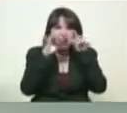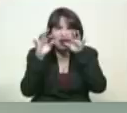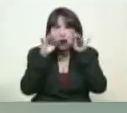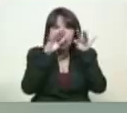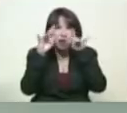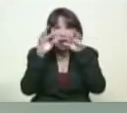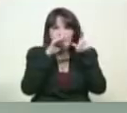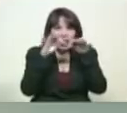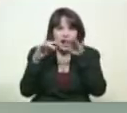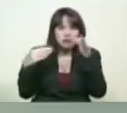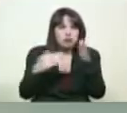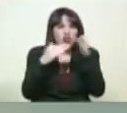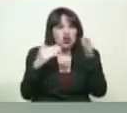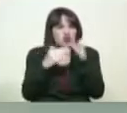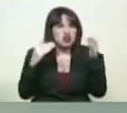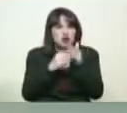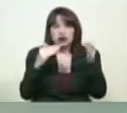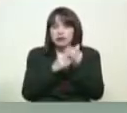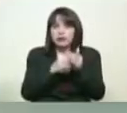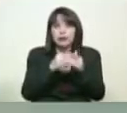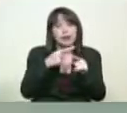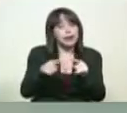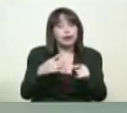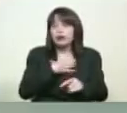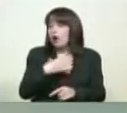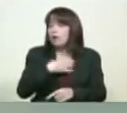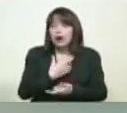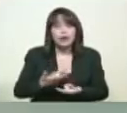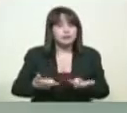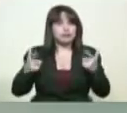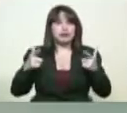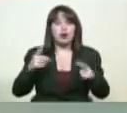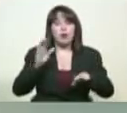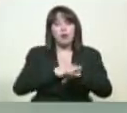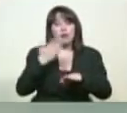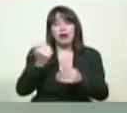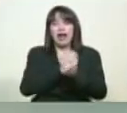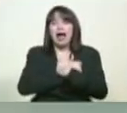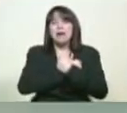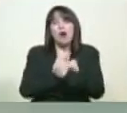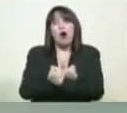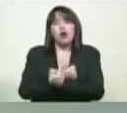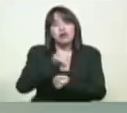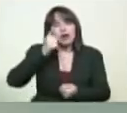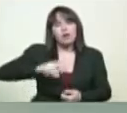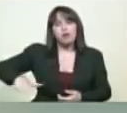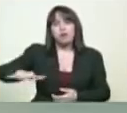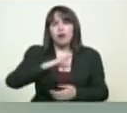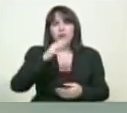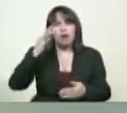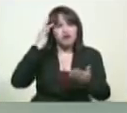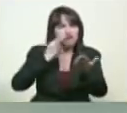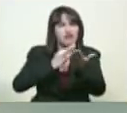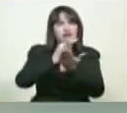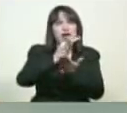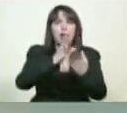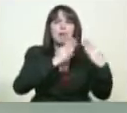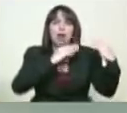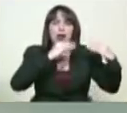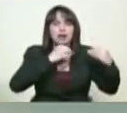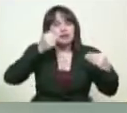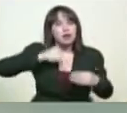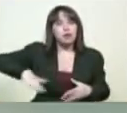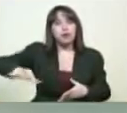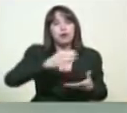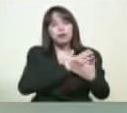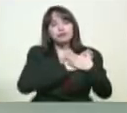conspirando, no han podido ni podrán. Más podrá el amor del pueblo, el optimismo del pueblo, la fe y la esperanza